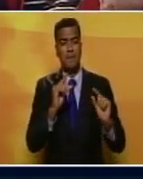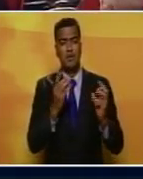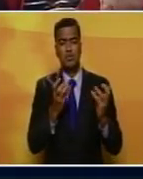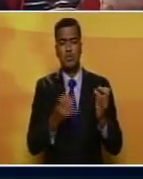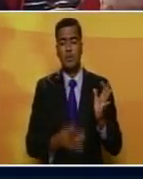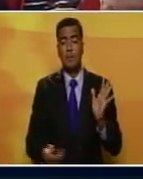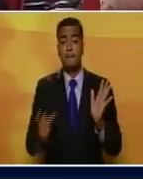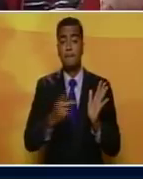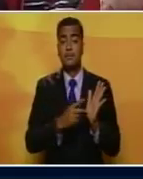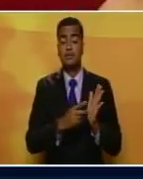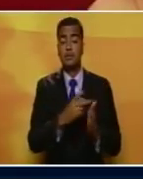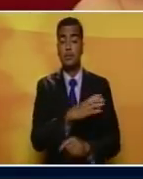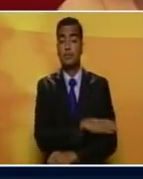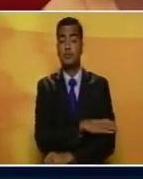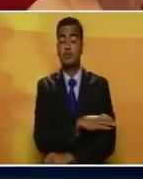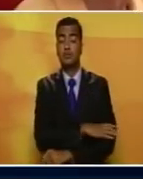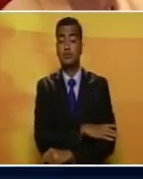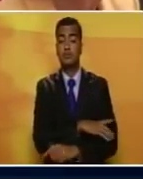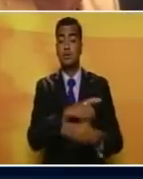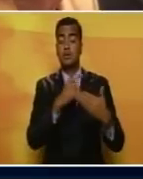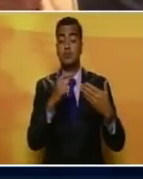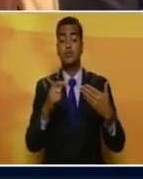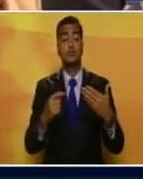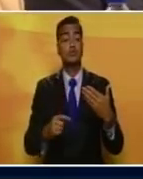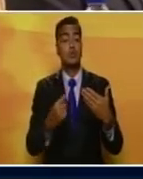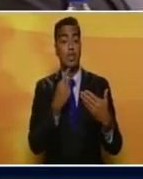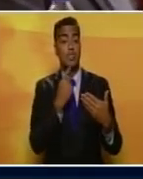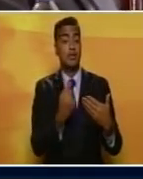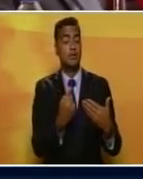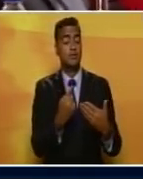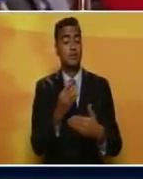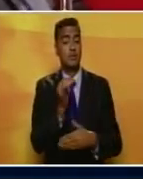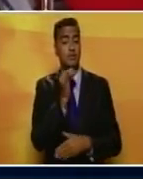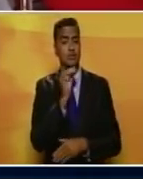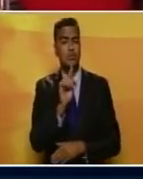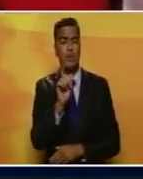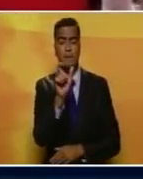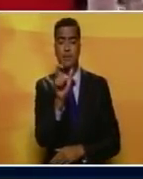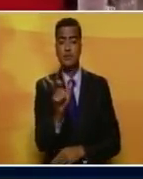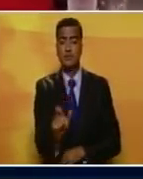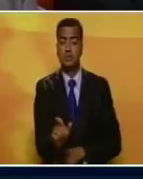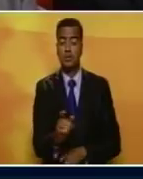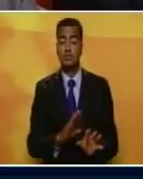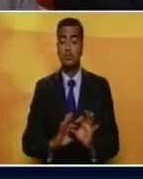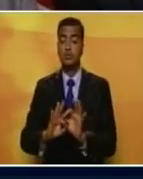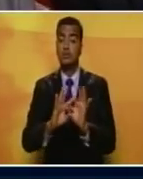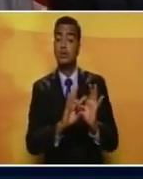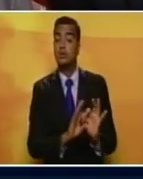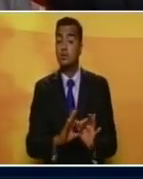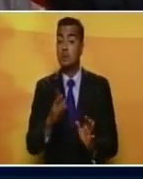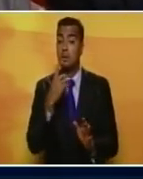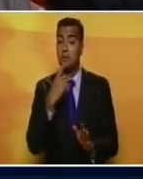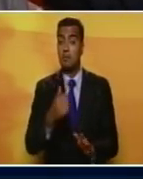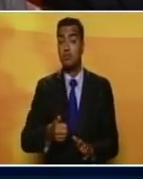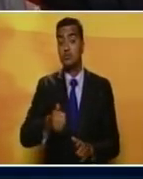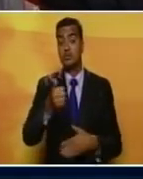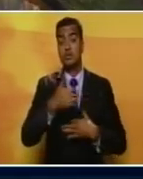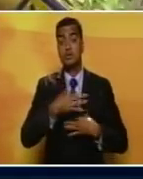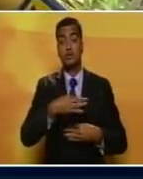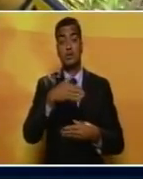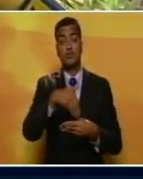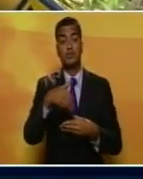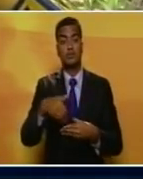oposición a escoger un candidato por consenso para las elecciones presidenciales de este año. Nuestro compañero Ángel López nos amplía los